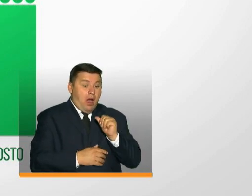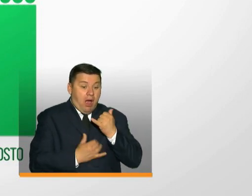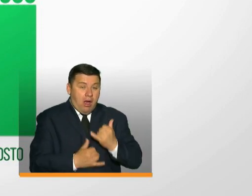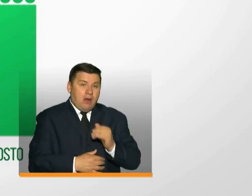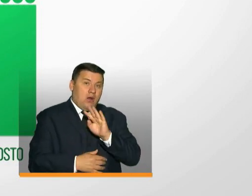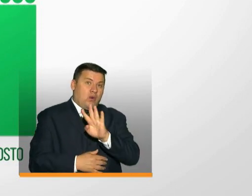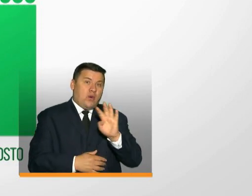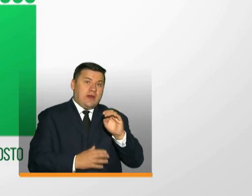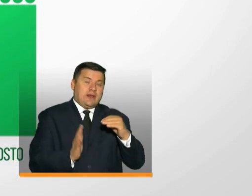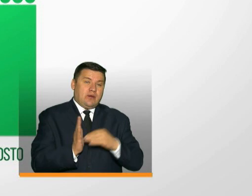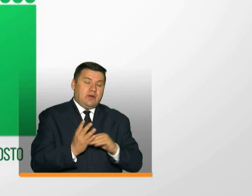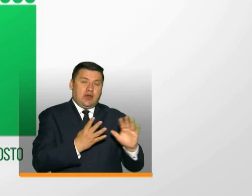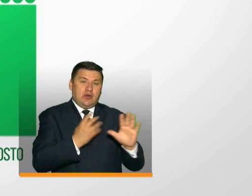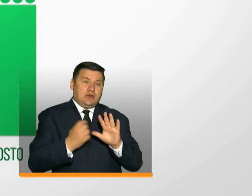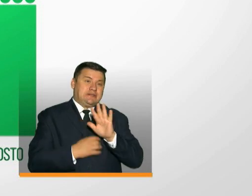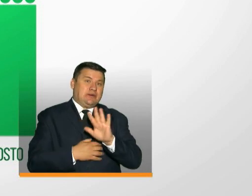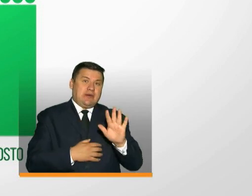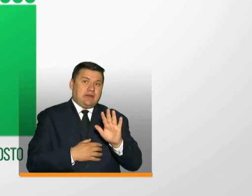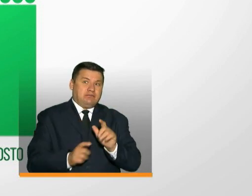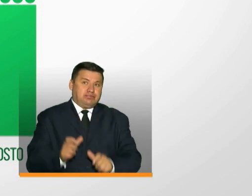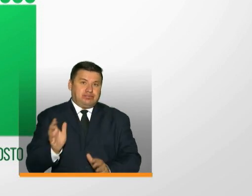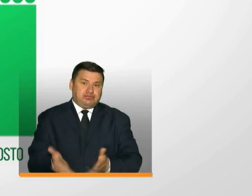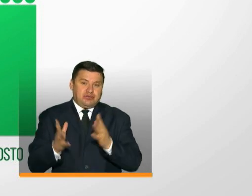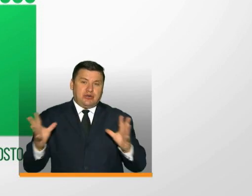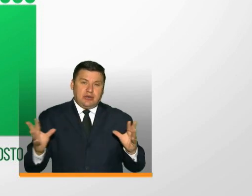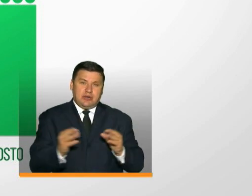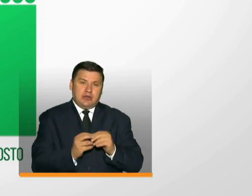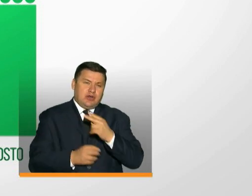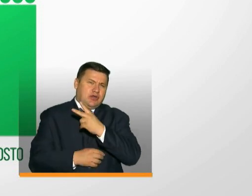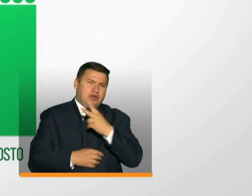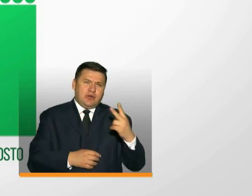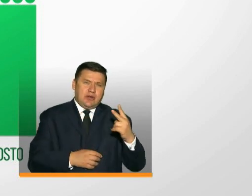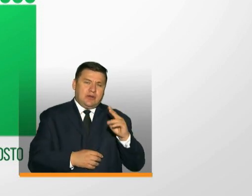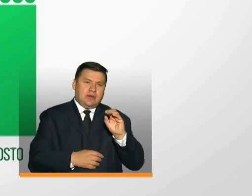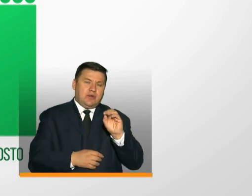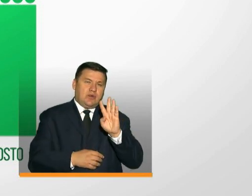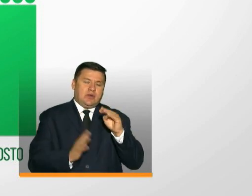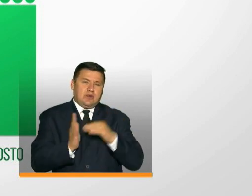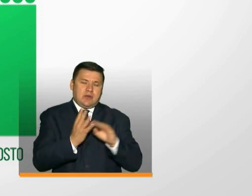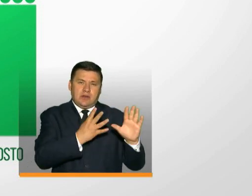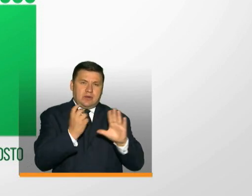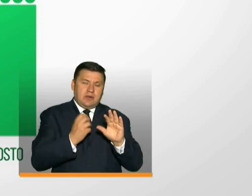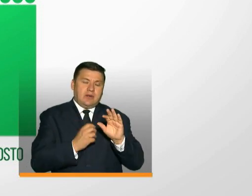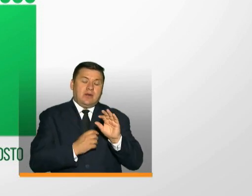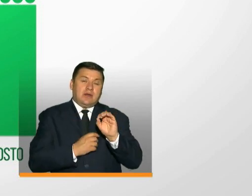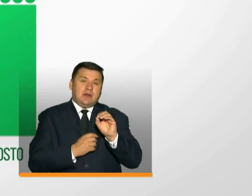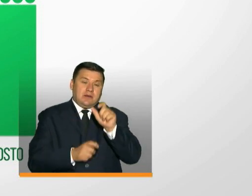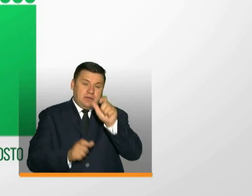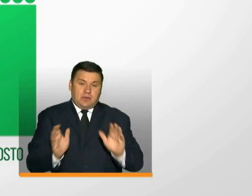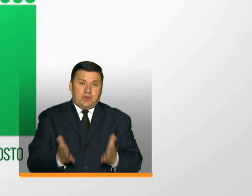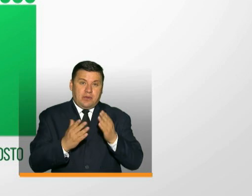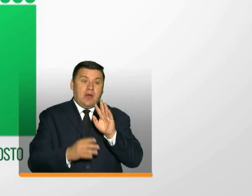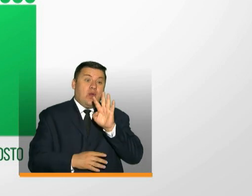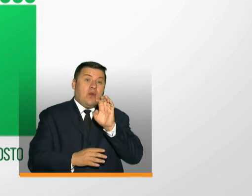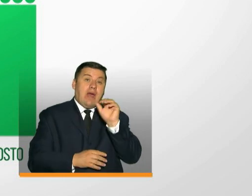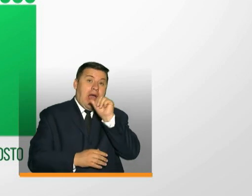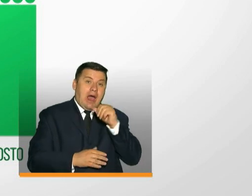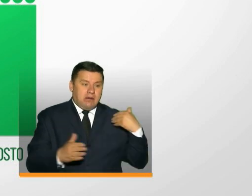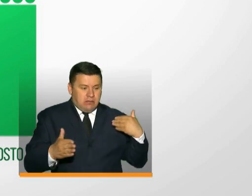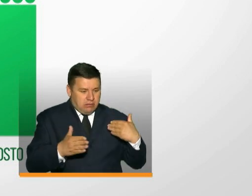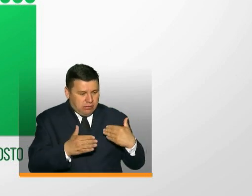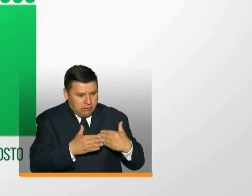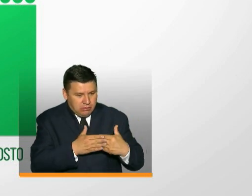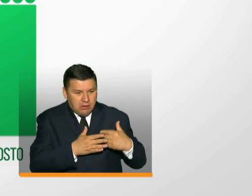en 49.955 para un total de 204.903 recuperados al 9 de agosto, cuando se hizo